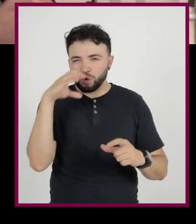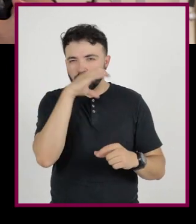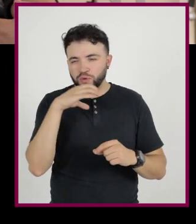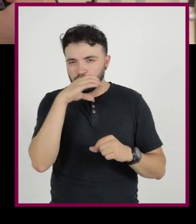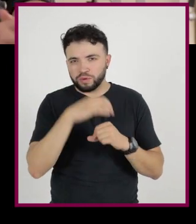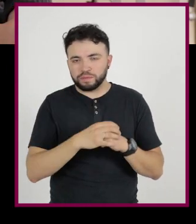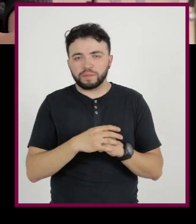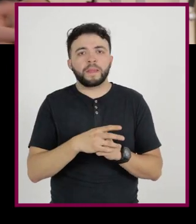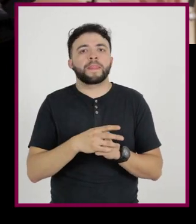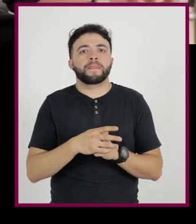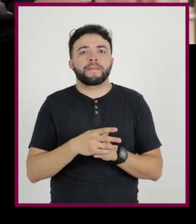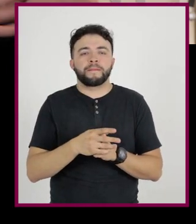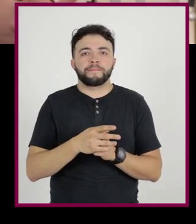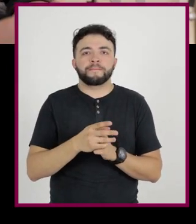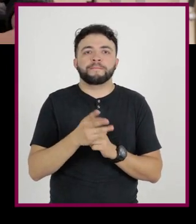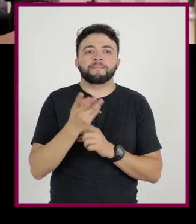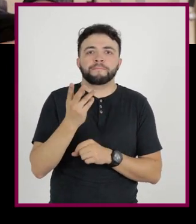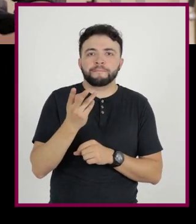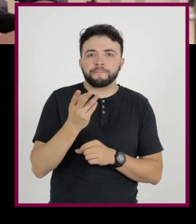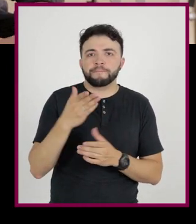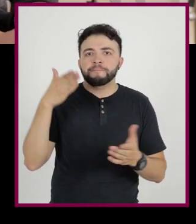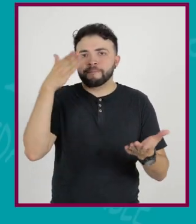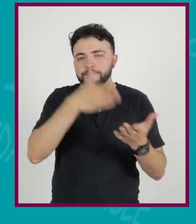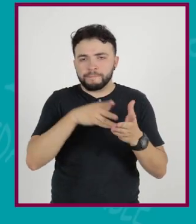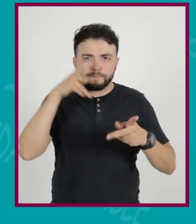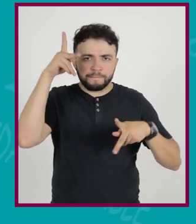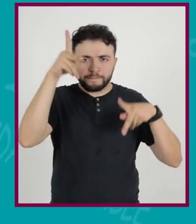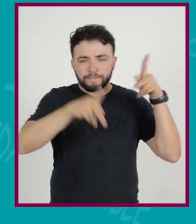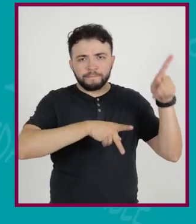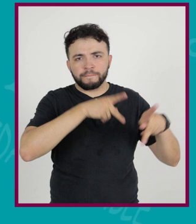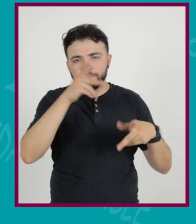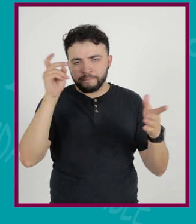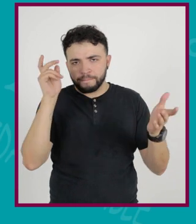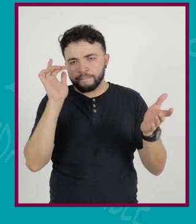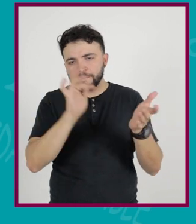y Curiosos. Visiten nuestro sitio en